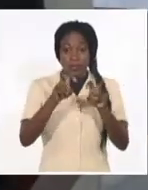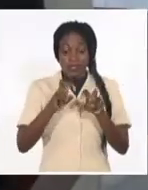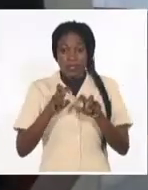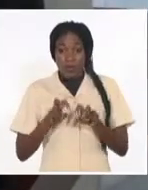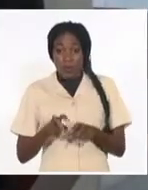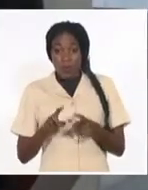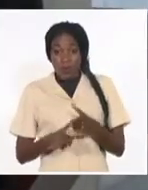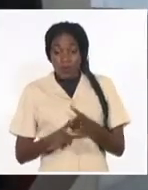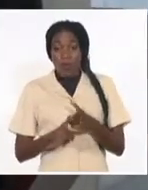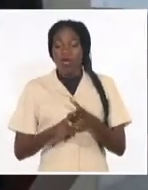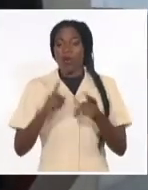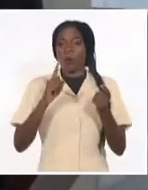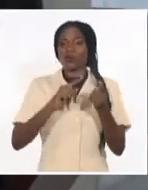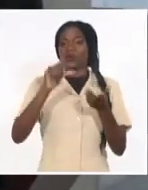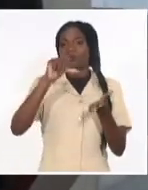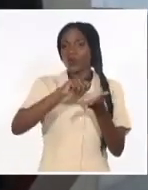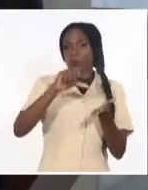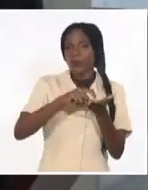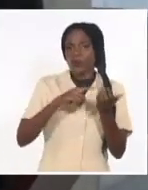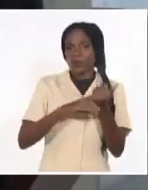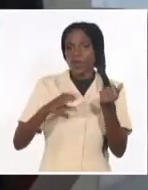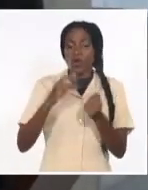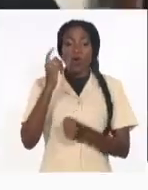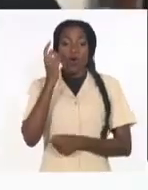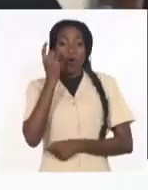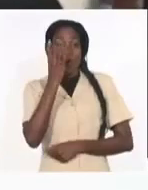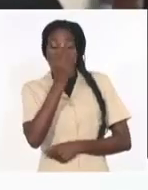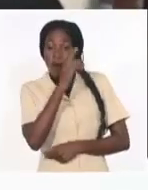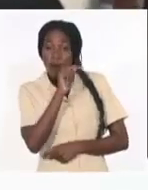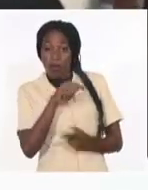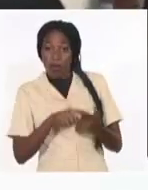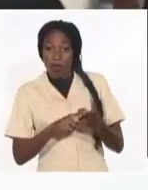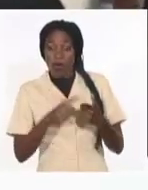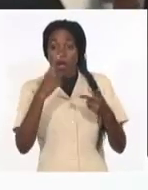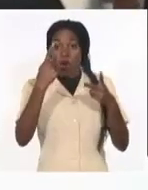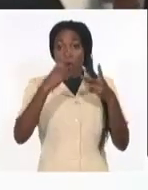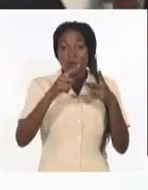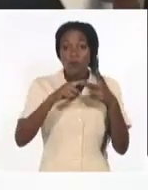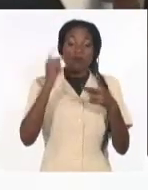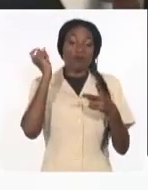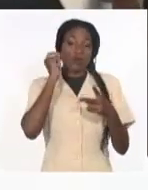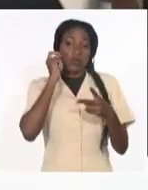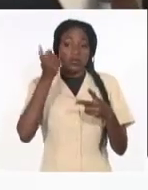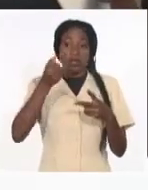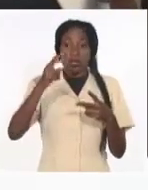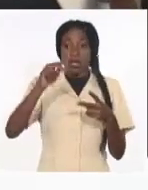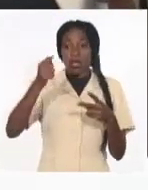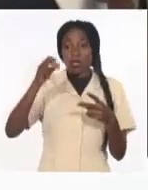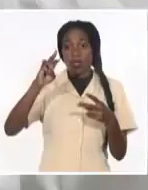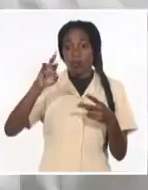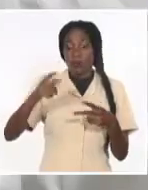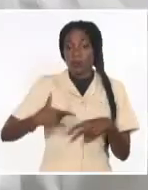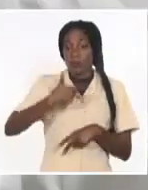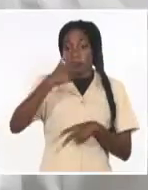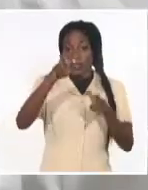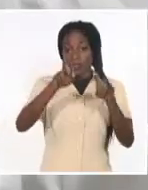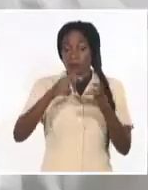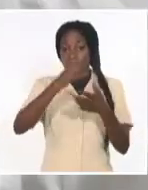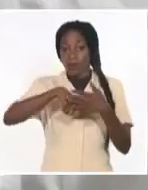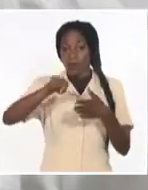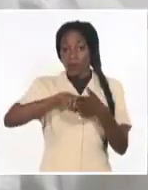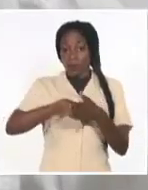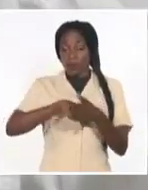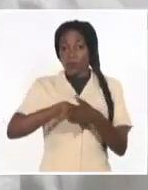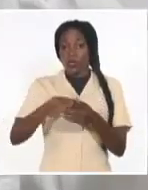Organización del Comité Central, Roberto Morales Ojeda, Ana María Mari Machado, vicepresidenta de la Asamblea Nacional del Poder Popular,